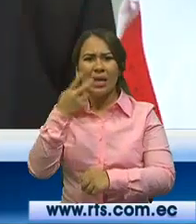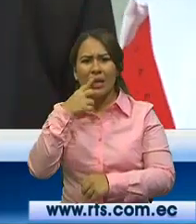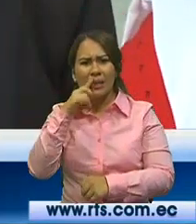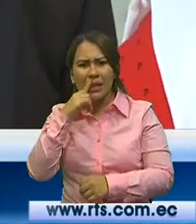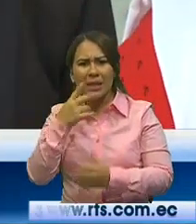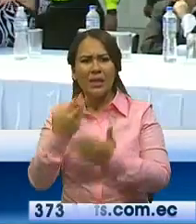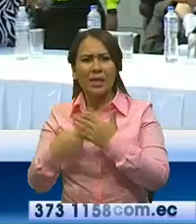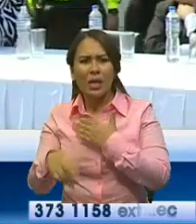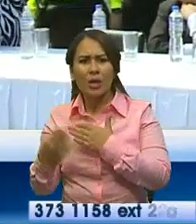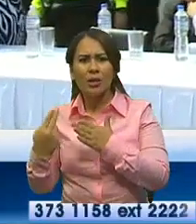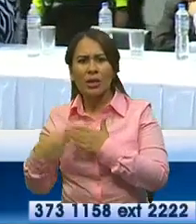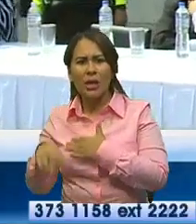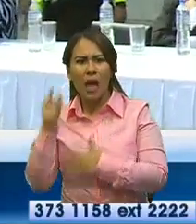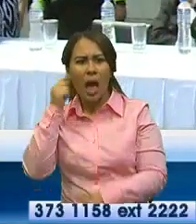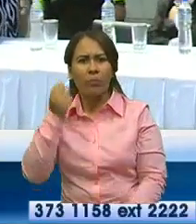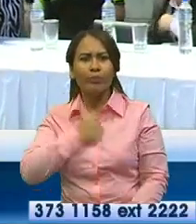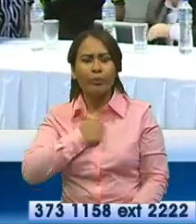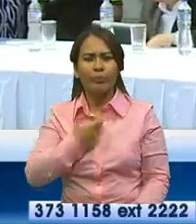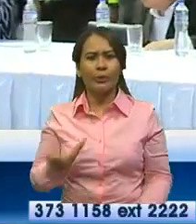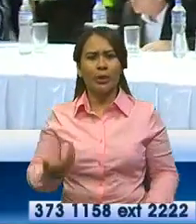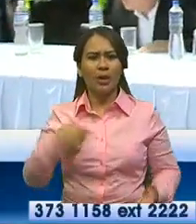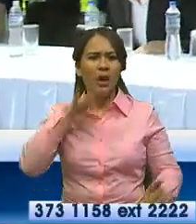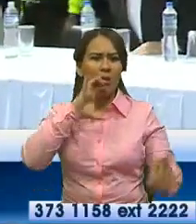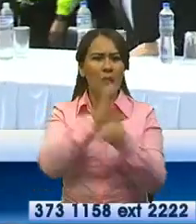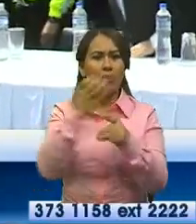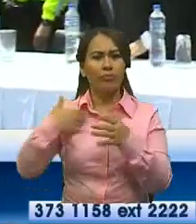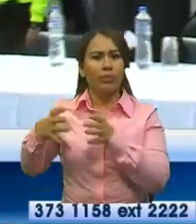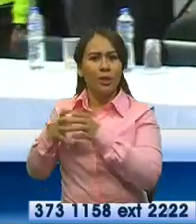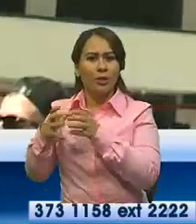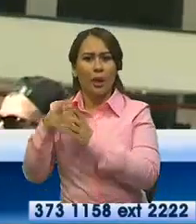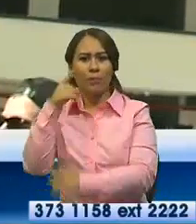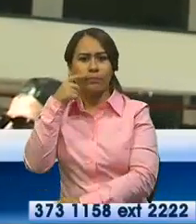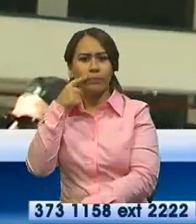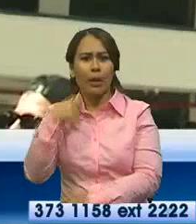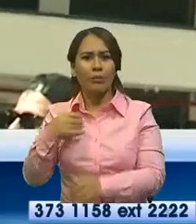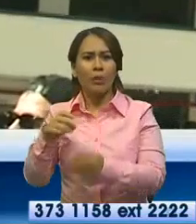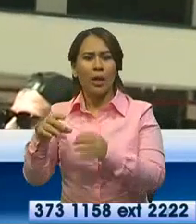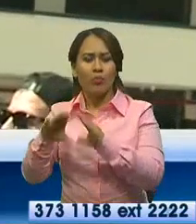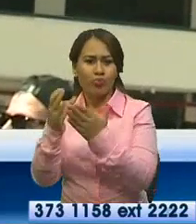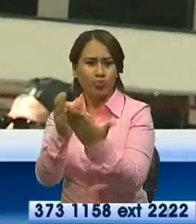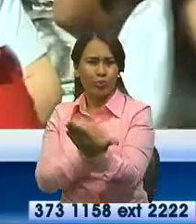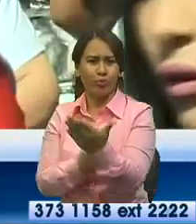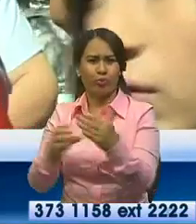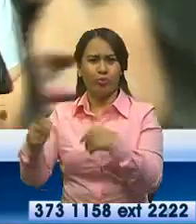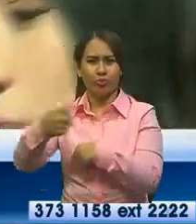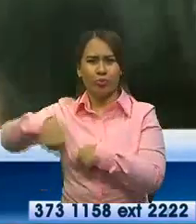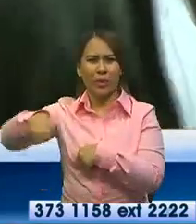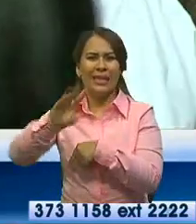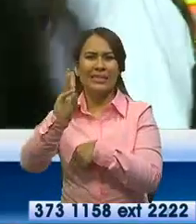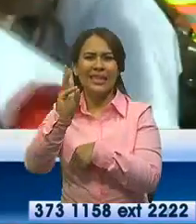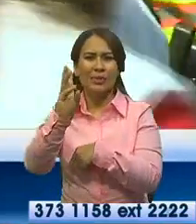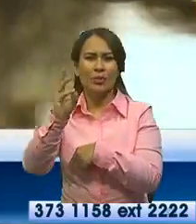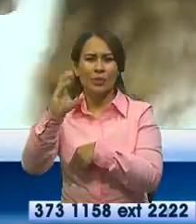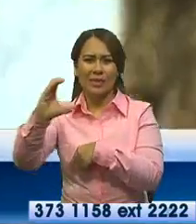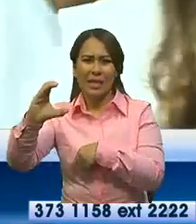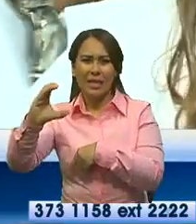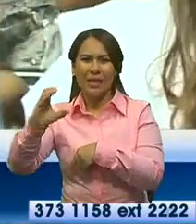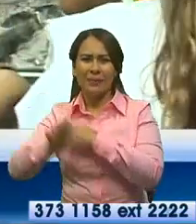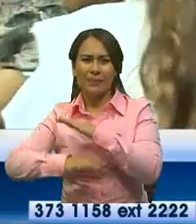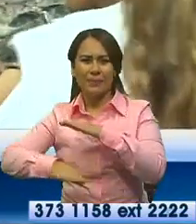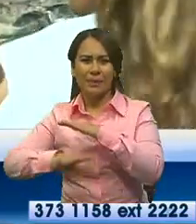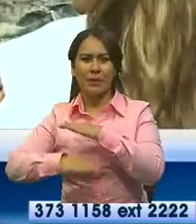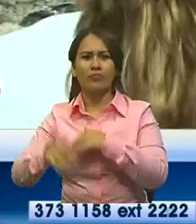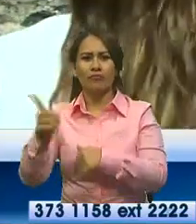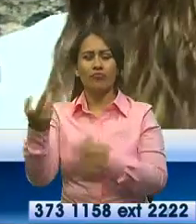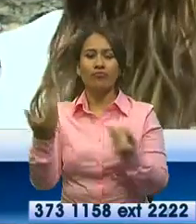nuestras hijas. Estaba programado para las 10 de la mañana en el establecimiento educativo en cuestión. No obstante, su inicio demoró pues a pesar de